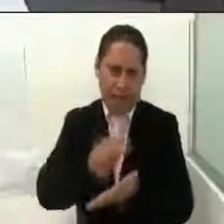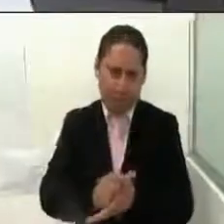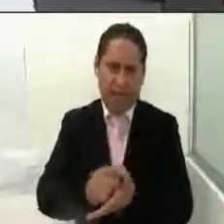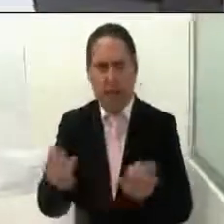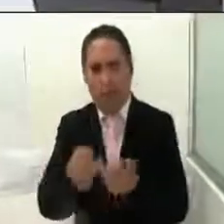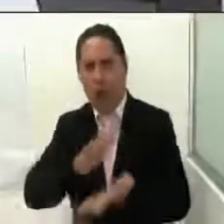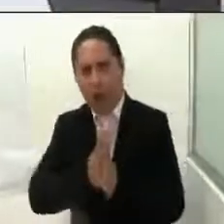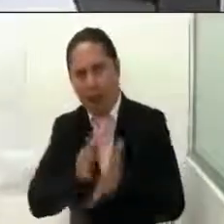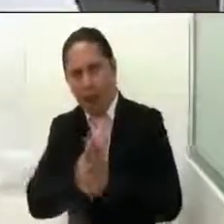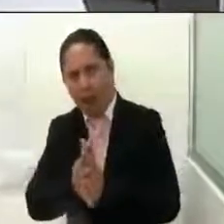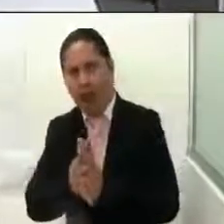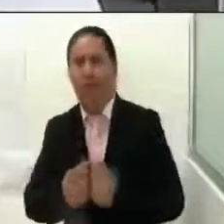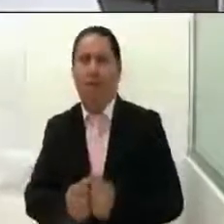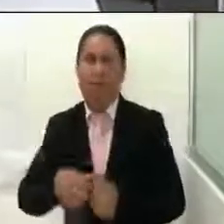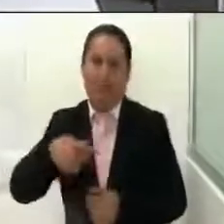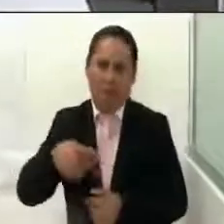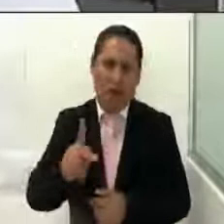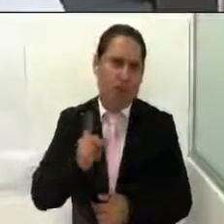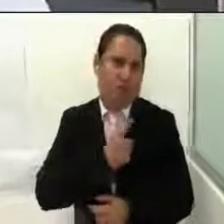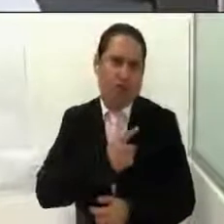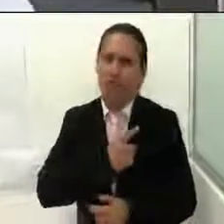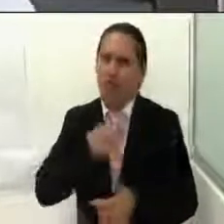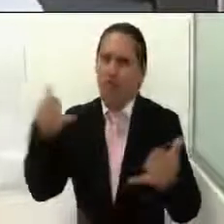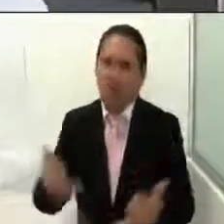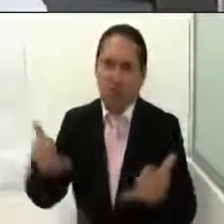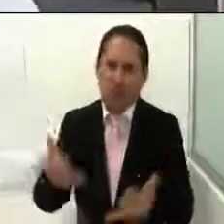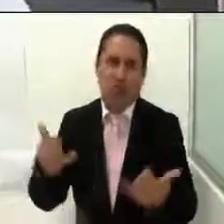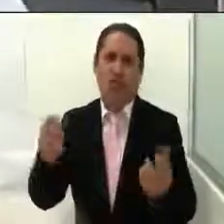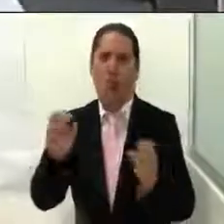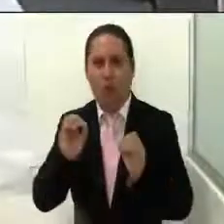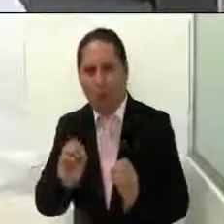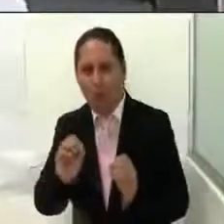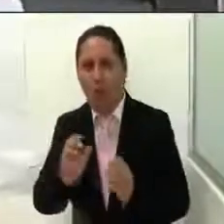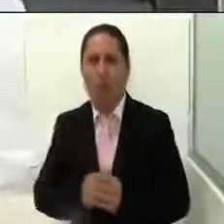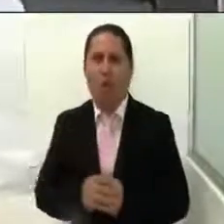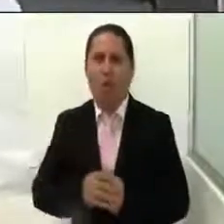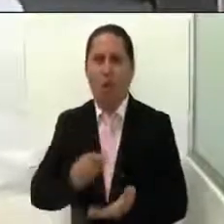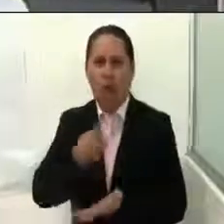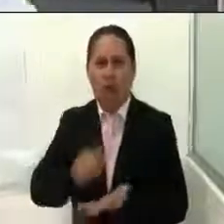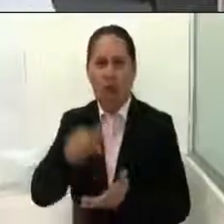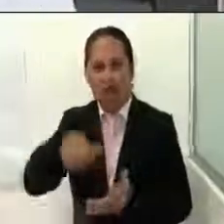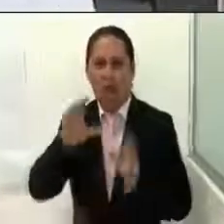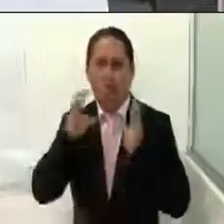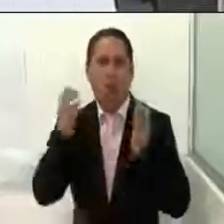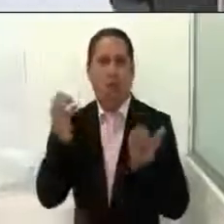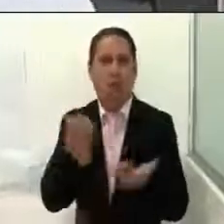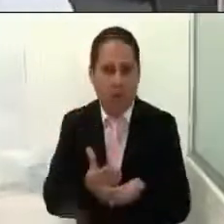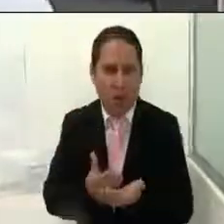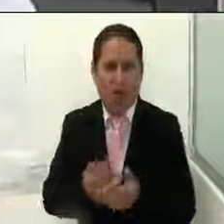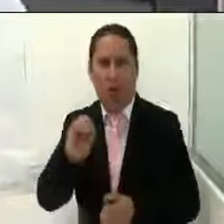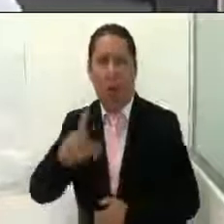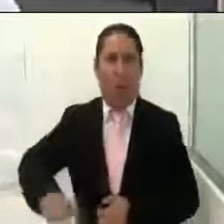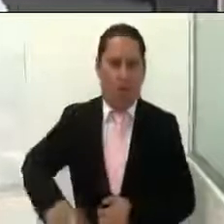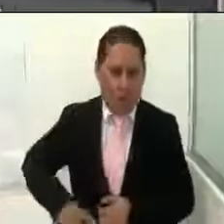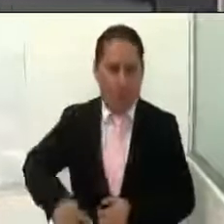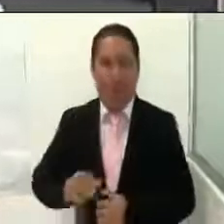incluido a capricho de de esta legislatura oa capricho del ejecutivo sino lo